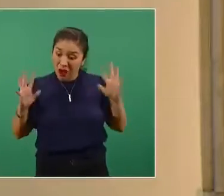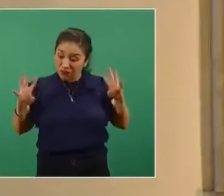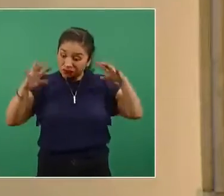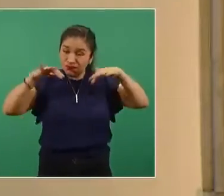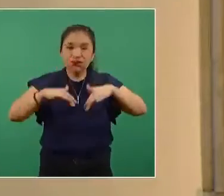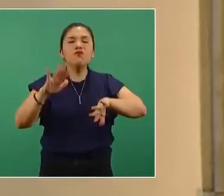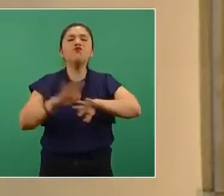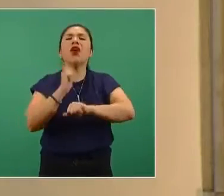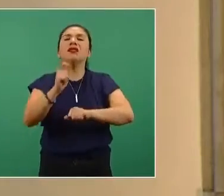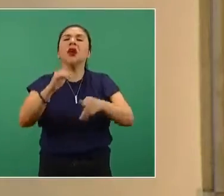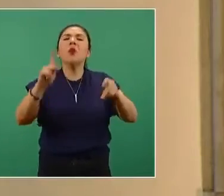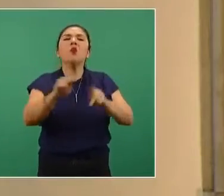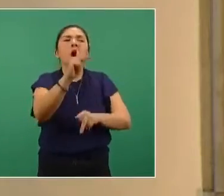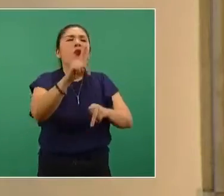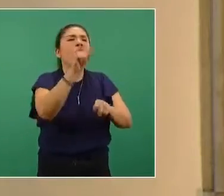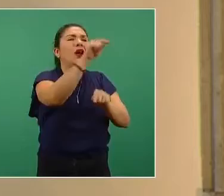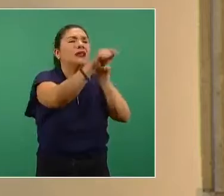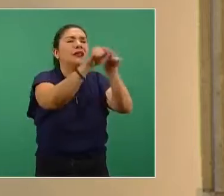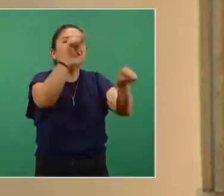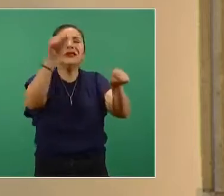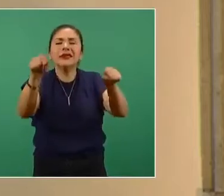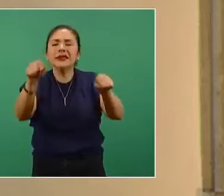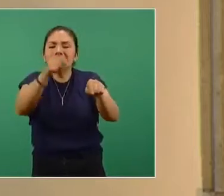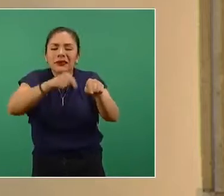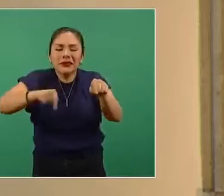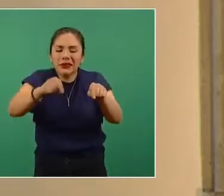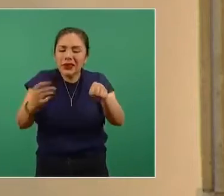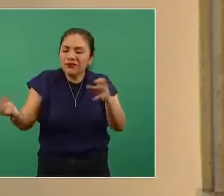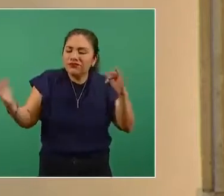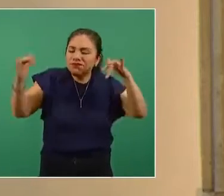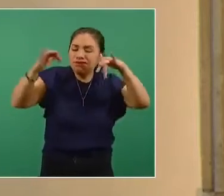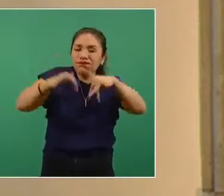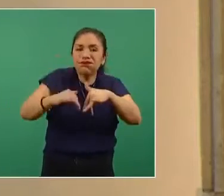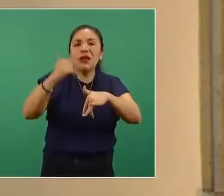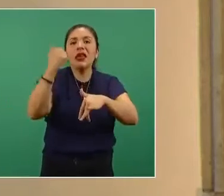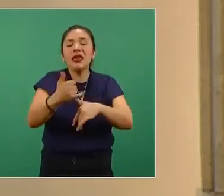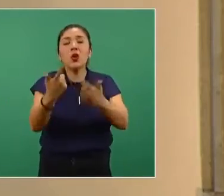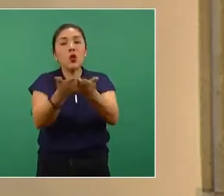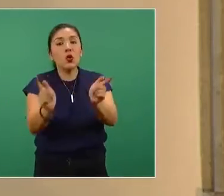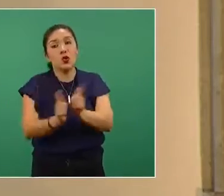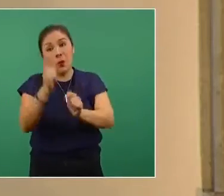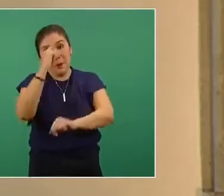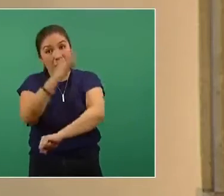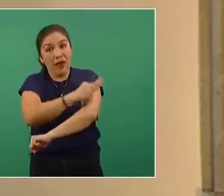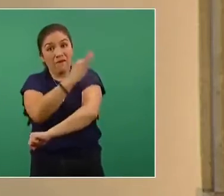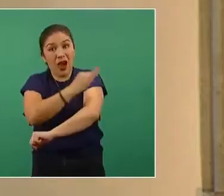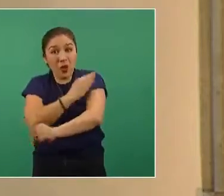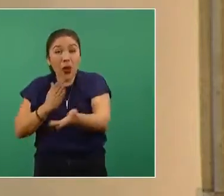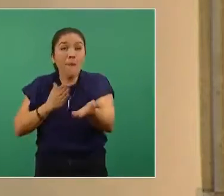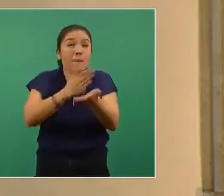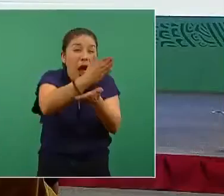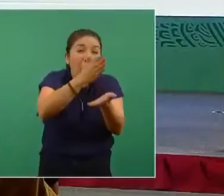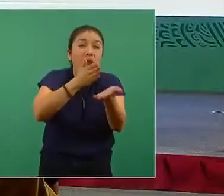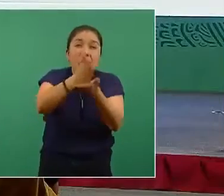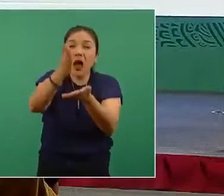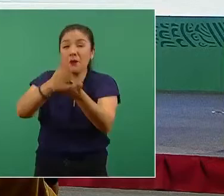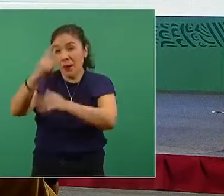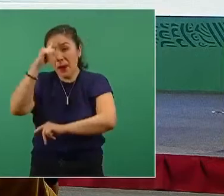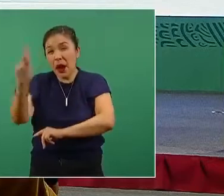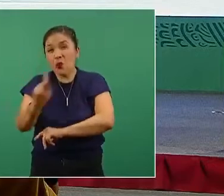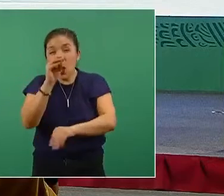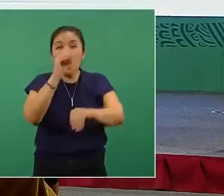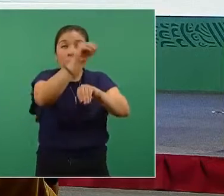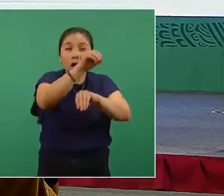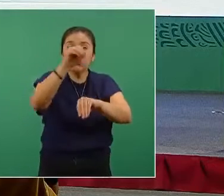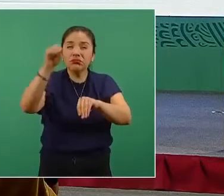poblados alrededor del punto de vacunación y para las propias brigadas correcaminos el desplazarse de poblado en poblado. No